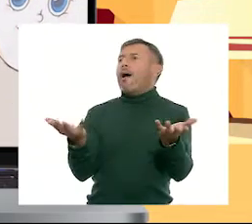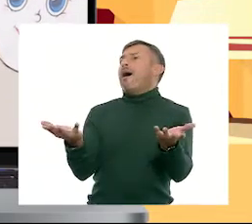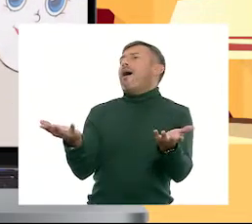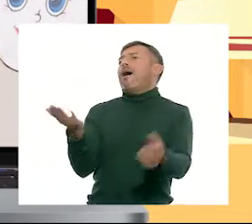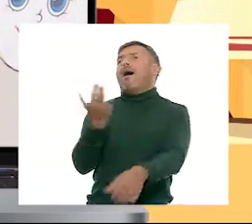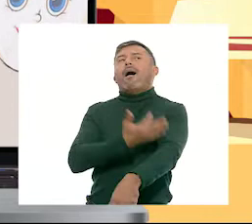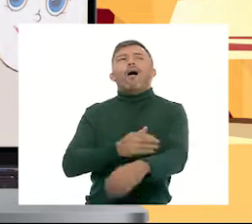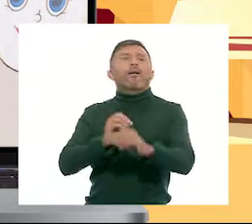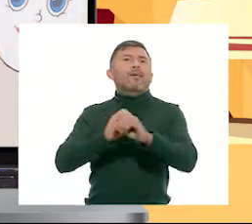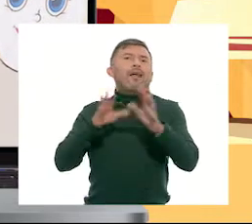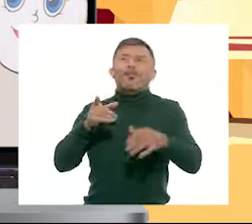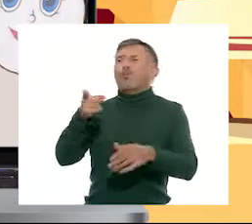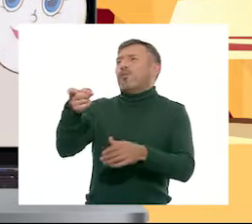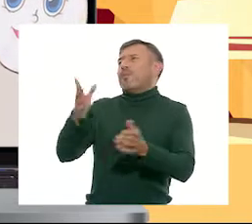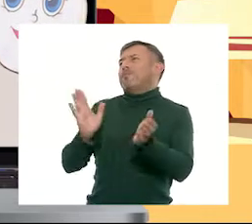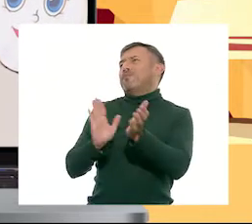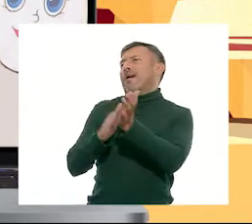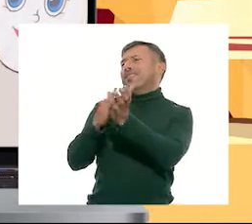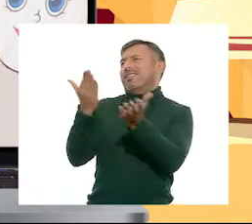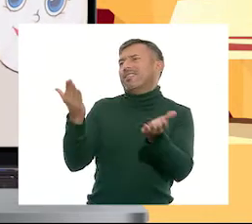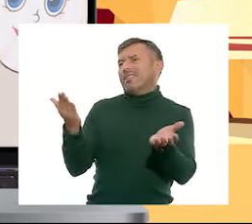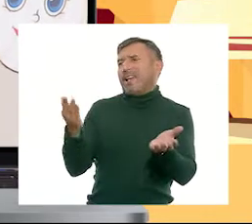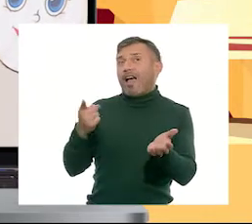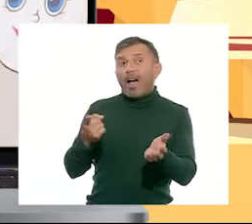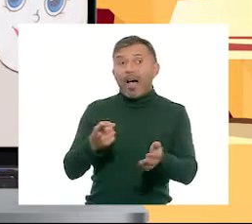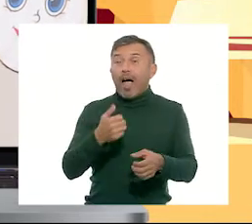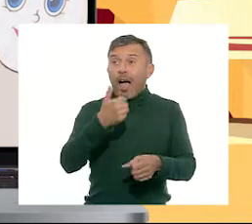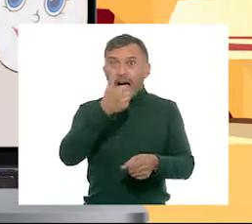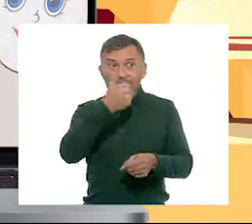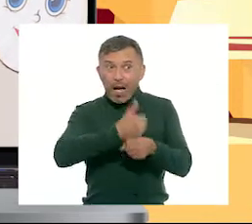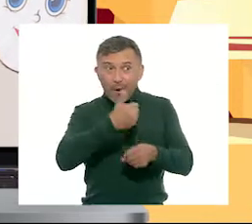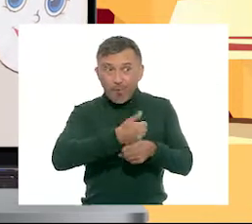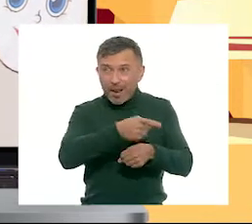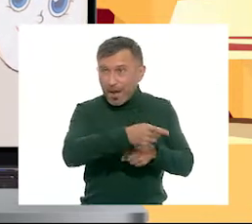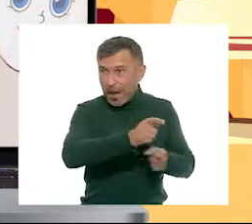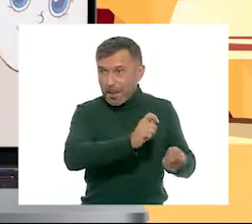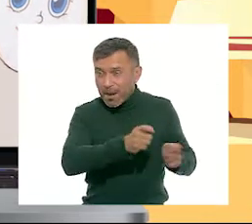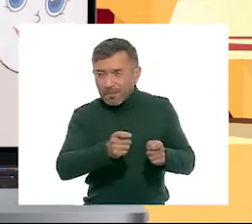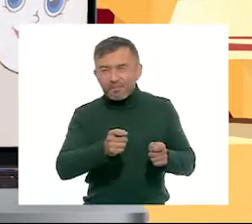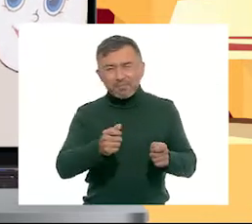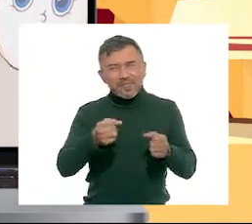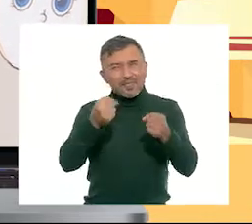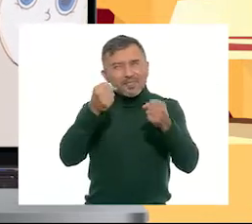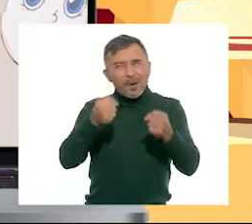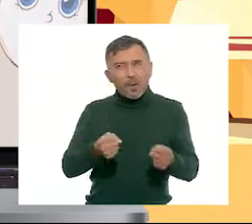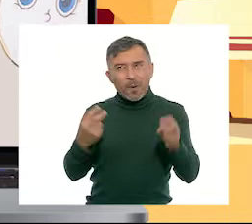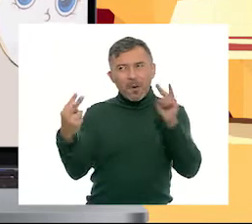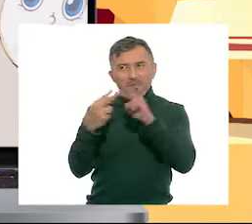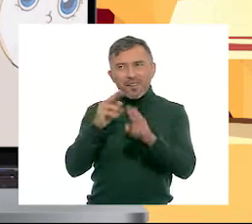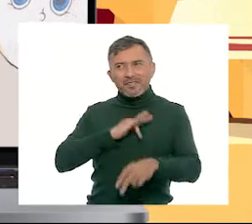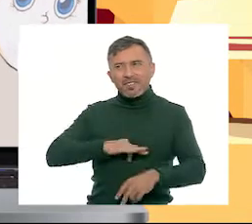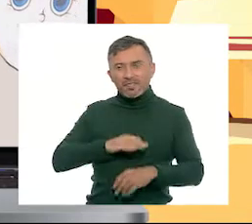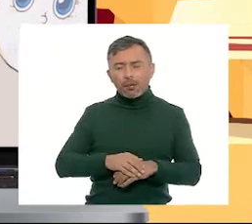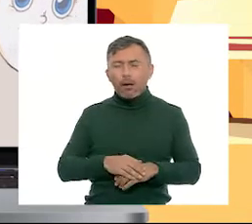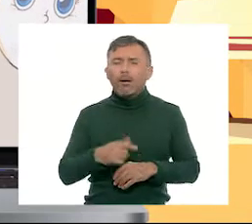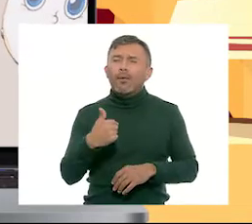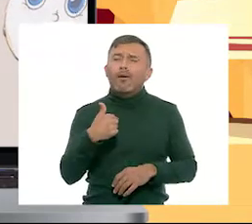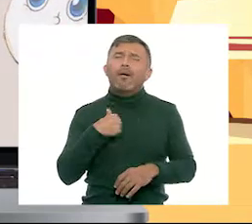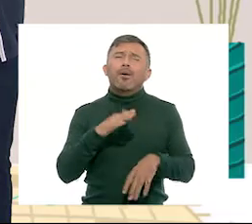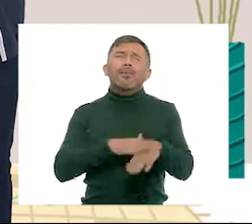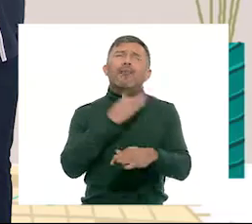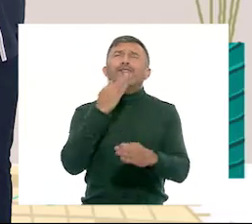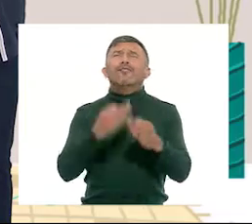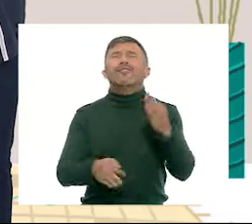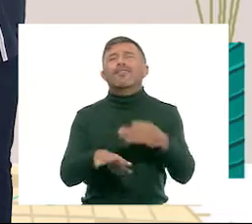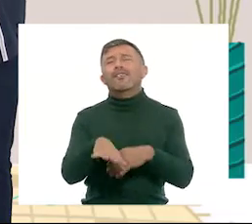eres Pandereta! La abuela Marimba estará muy feliz de verte. Y yo estoy muy contenta de haberlos